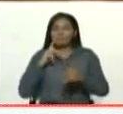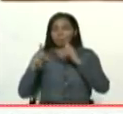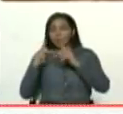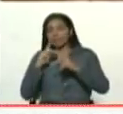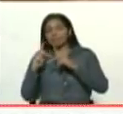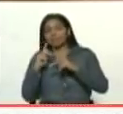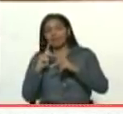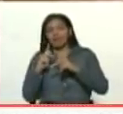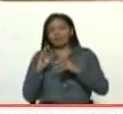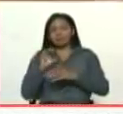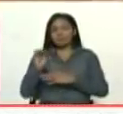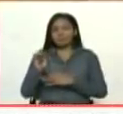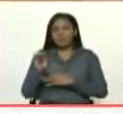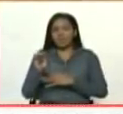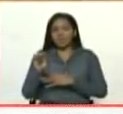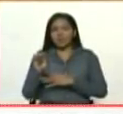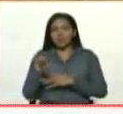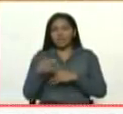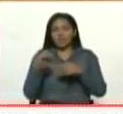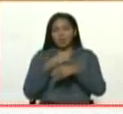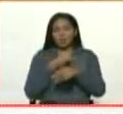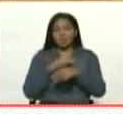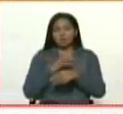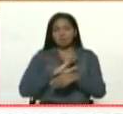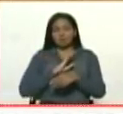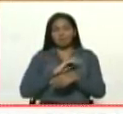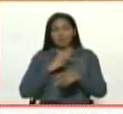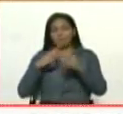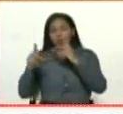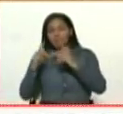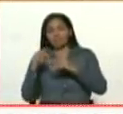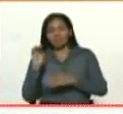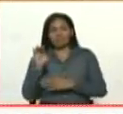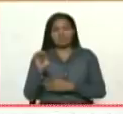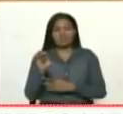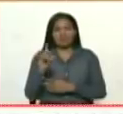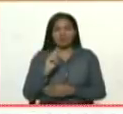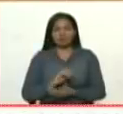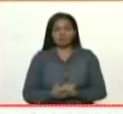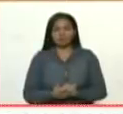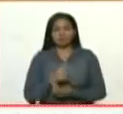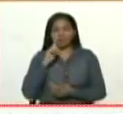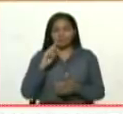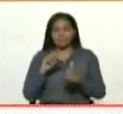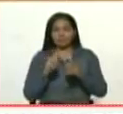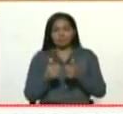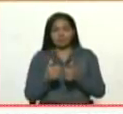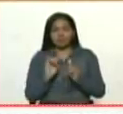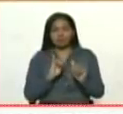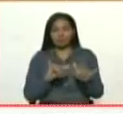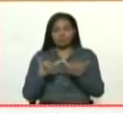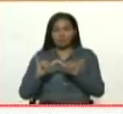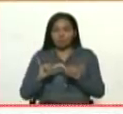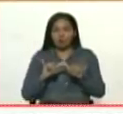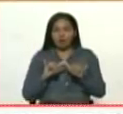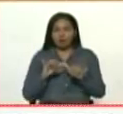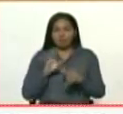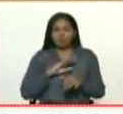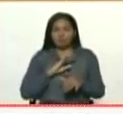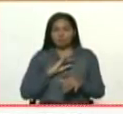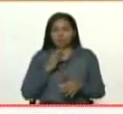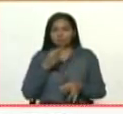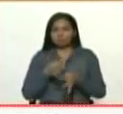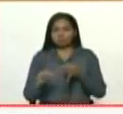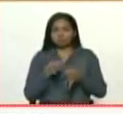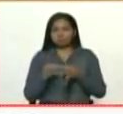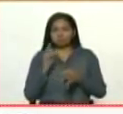mundo que el gobierno como política de Estado ha asumido iniciativas para que las criptomonedas formen